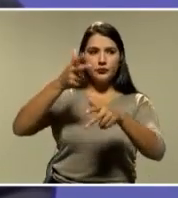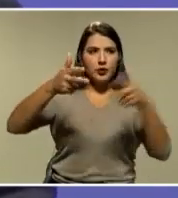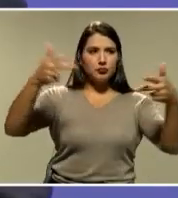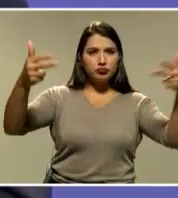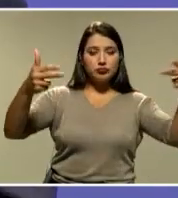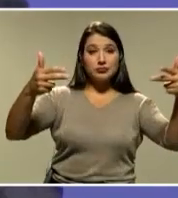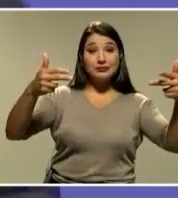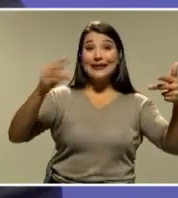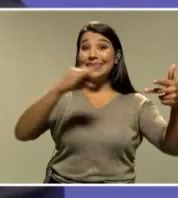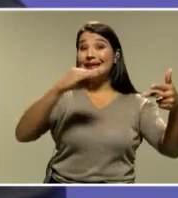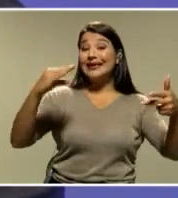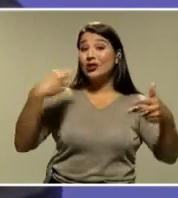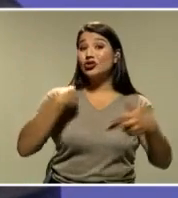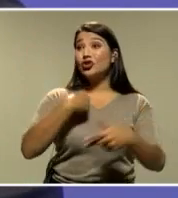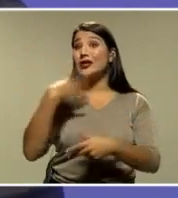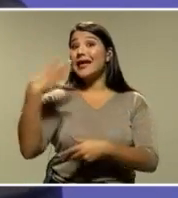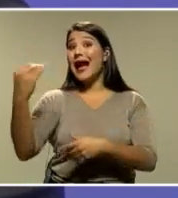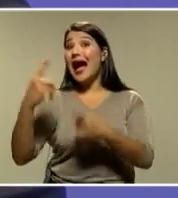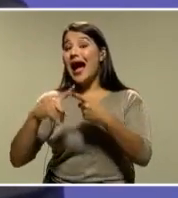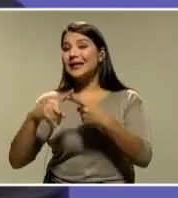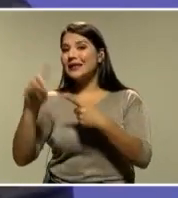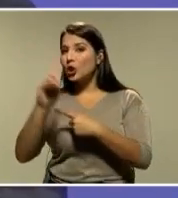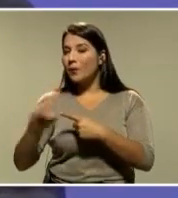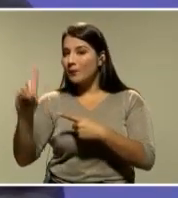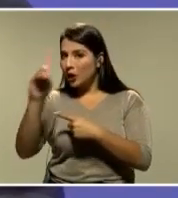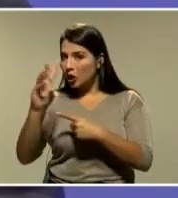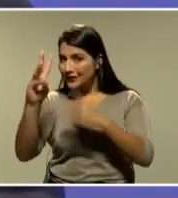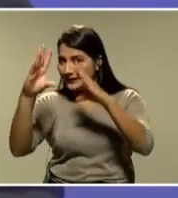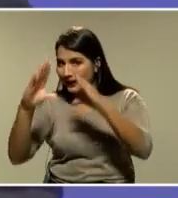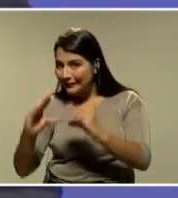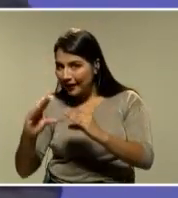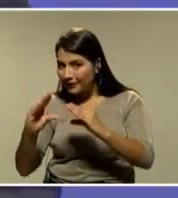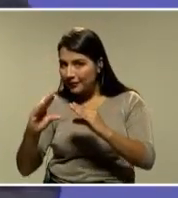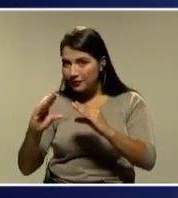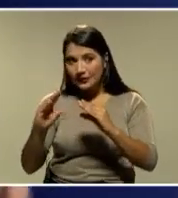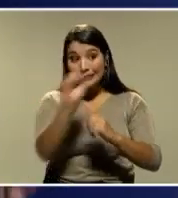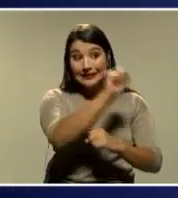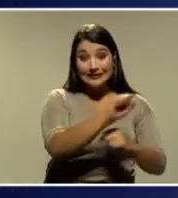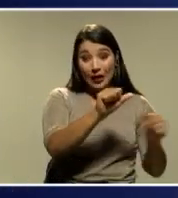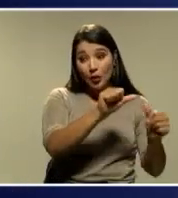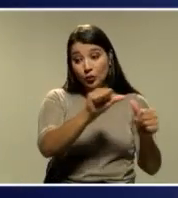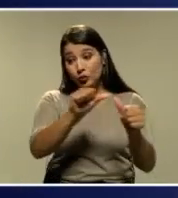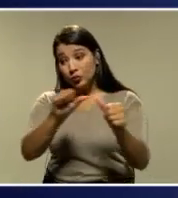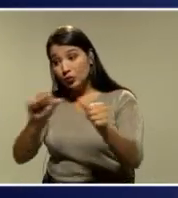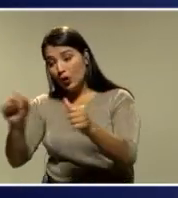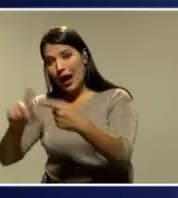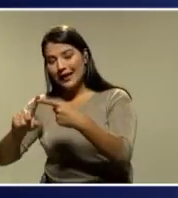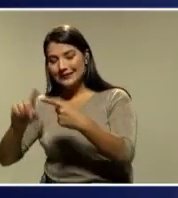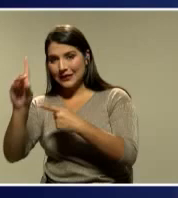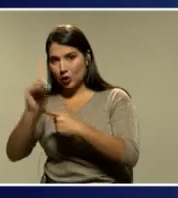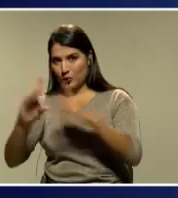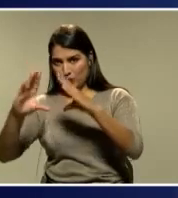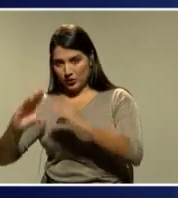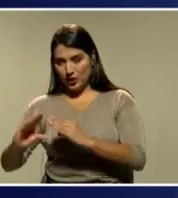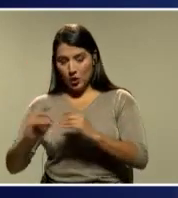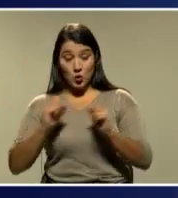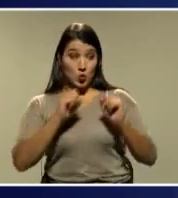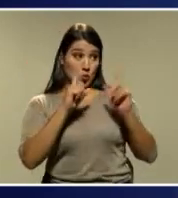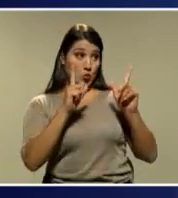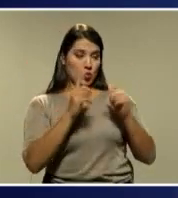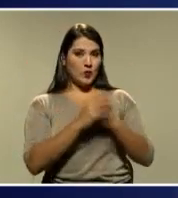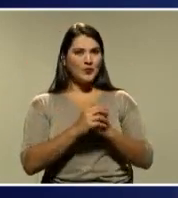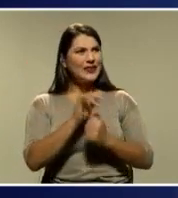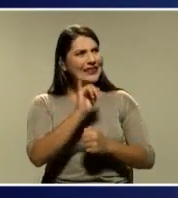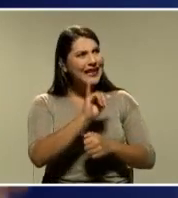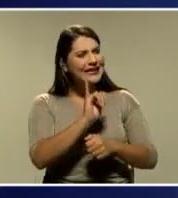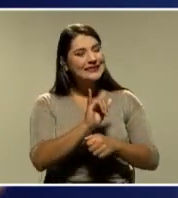las 3 de la tarde cuando terminaba la asamblea. Y toda la noche habíamos pasado recto. Impresionante. Sí. De esa jornada,